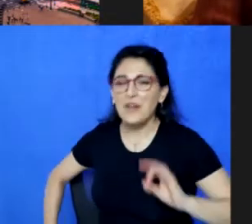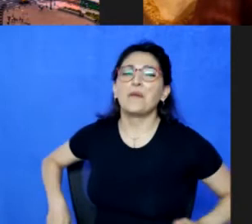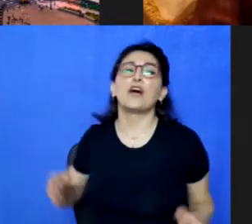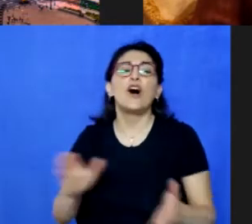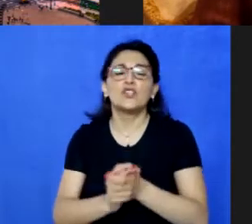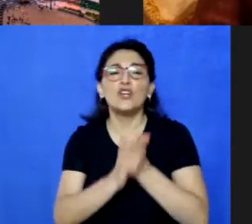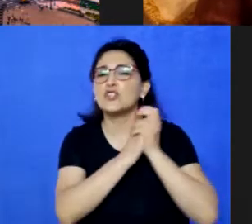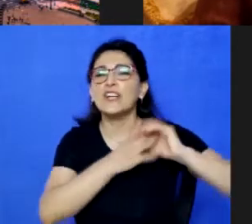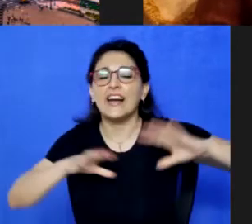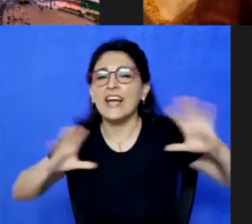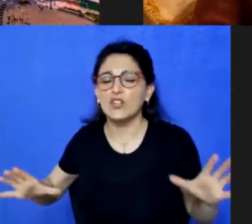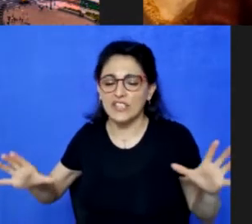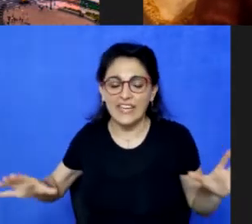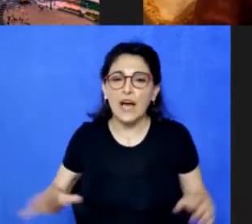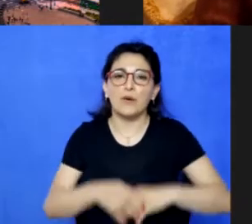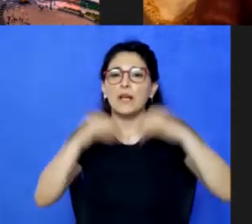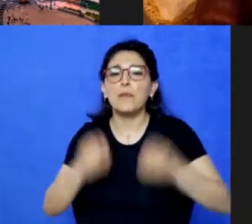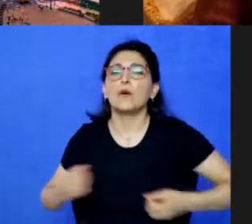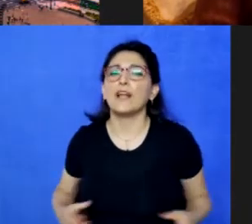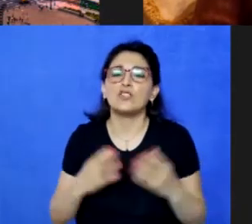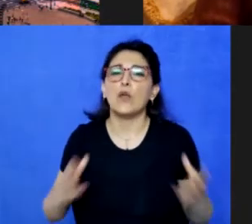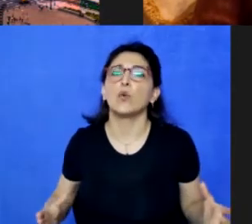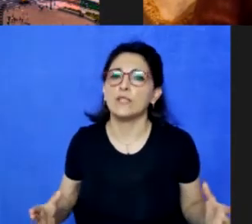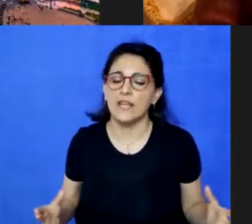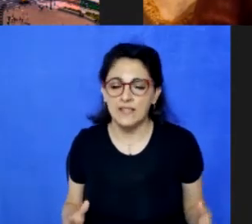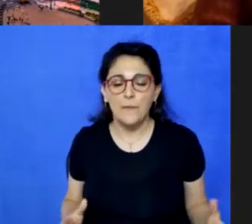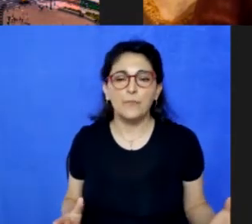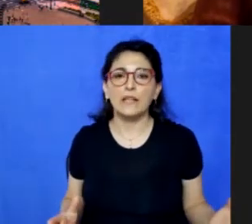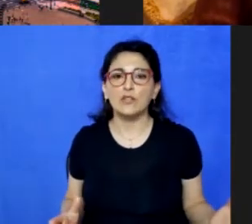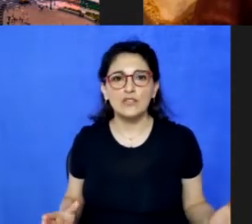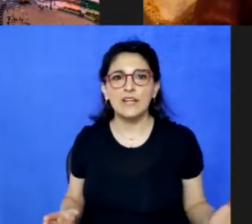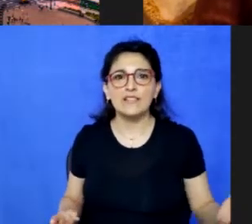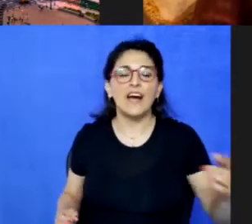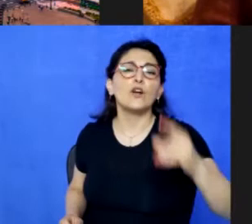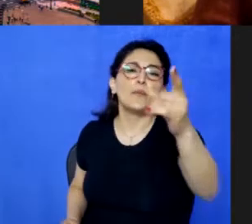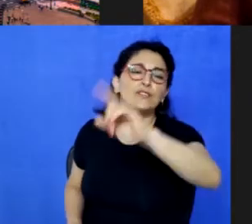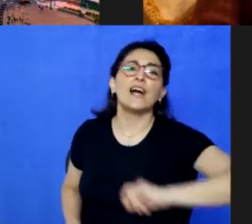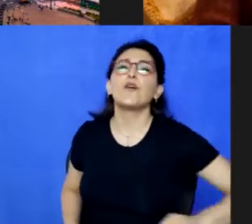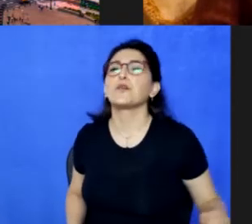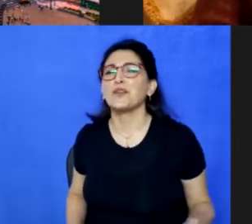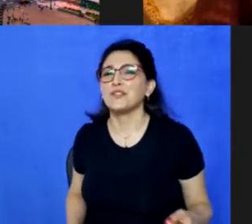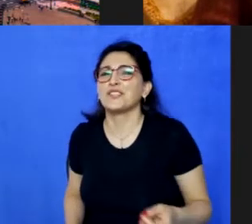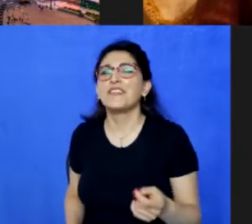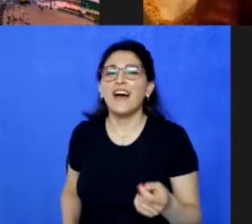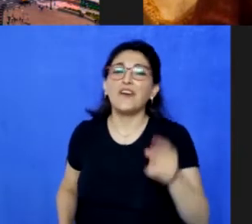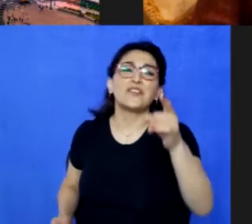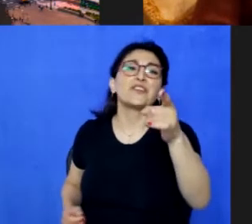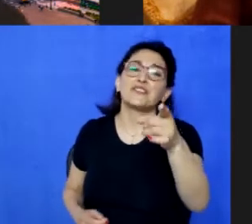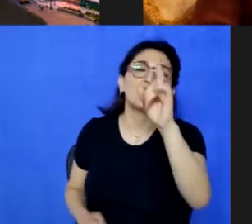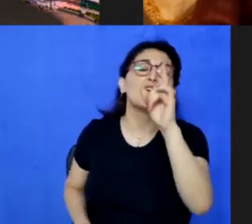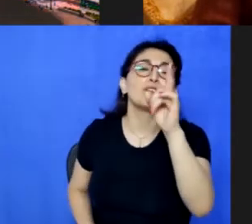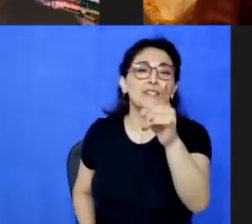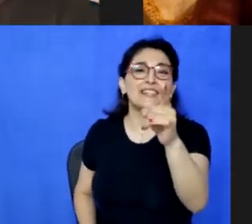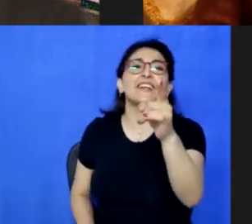Un horror. Bueno, yo no soy la gran cocinera porque a mí me gustan las cosas dulces. Entonces, pero sí hago croutons. Hago